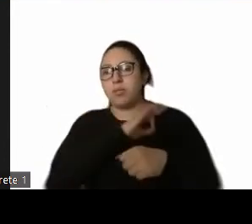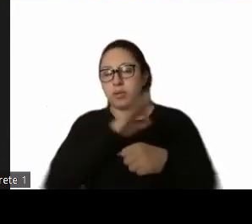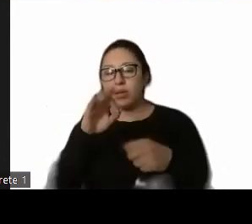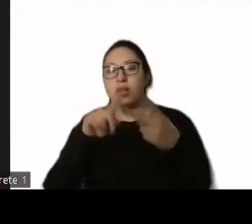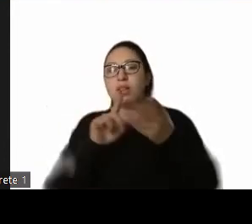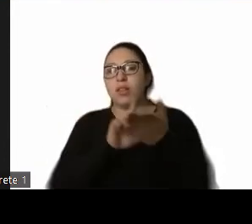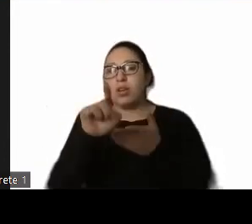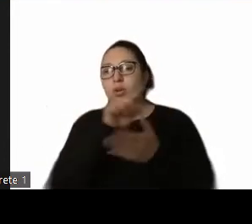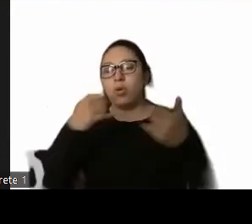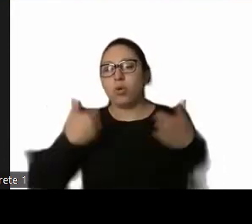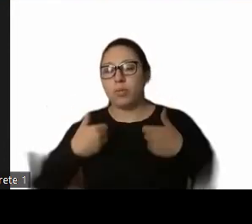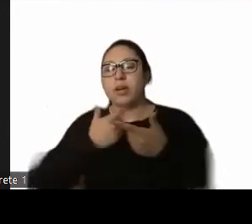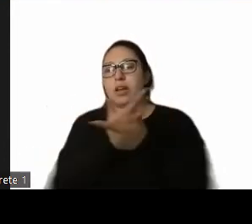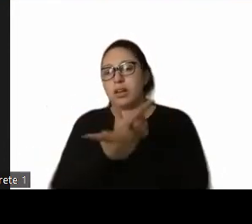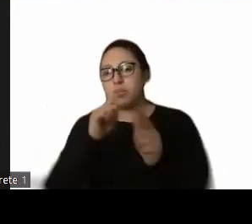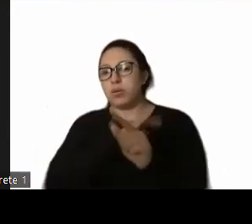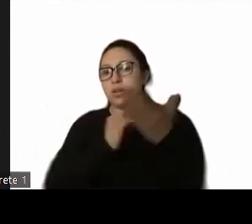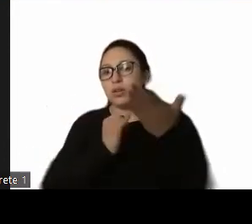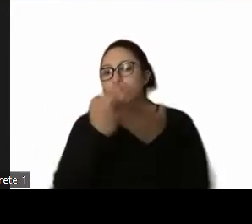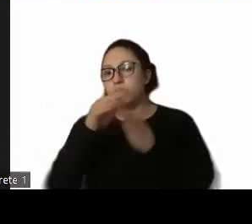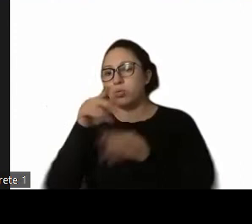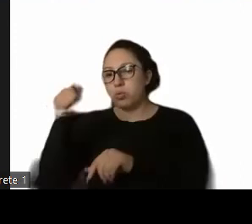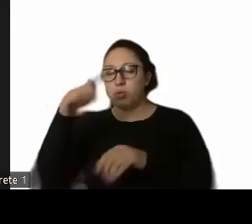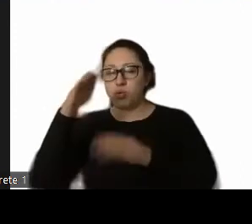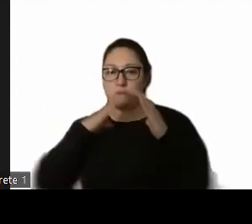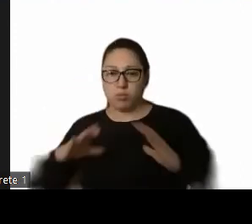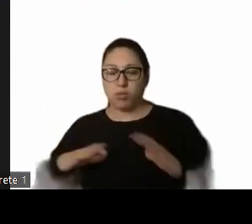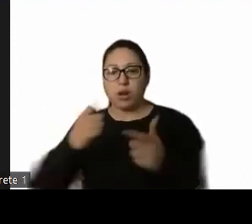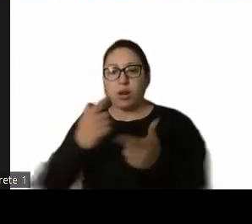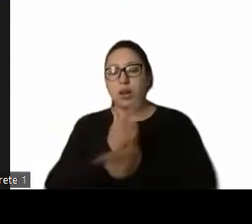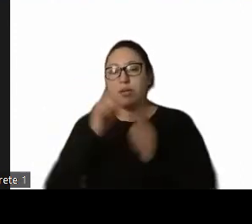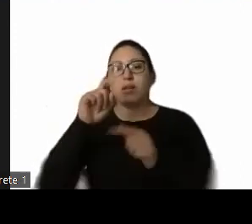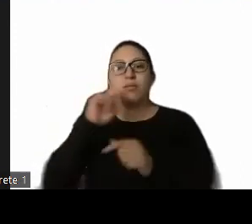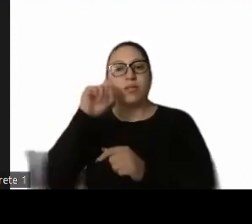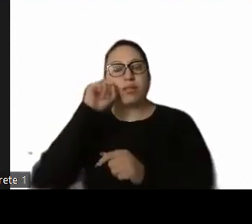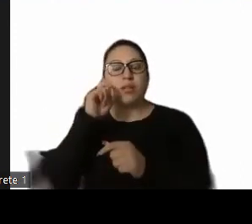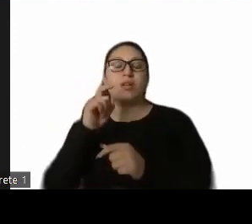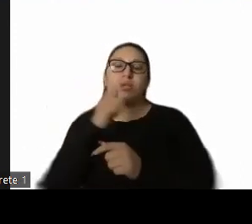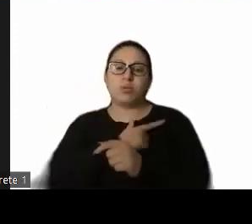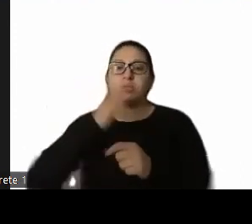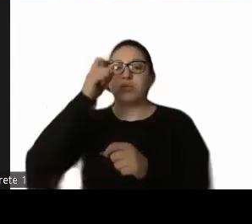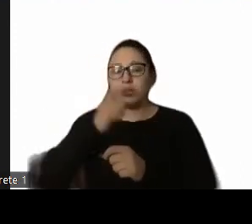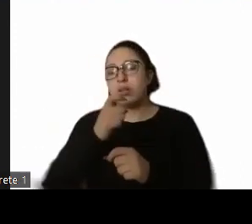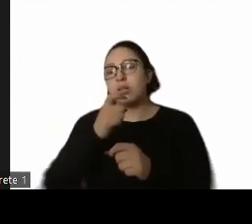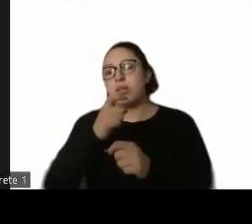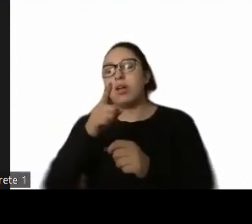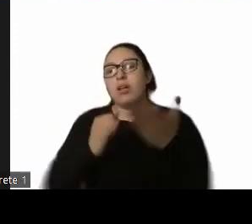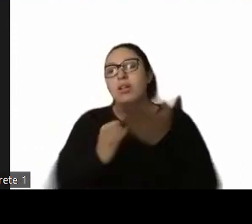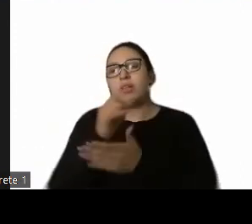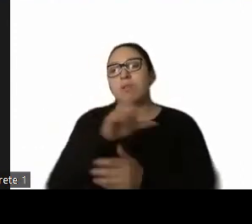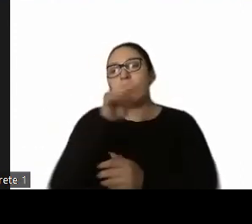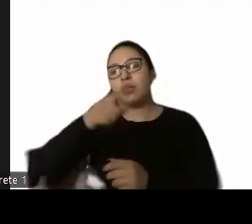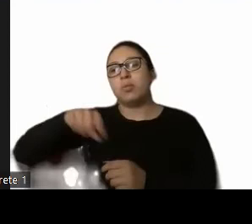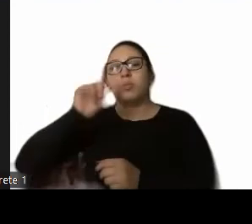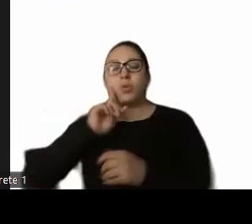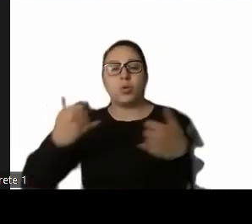decidir libremente sobre su cuerpo, su sexualidad, su libertad reproductiva, sin importar las razones que las lleven a tomar esta decisión. La decisión de las mujeres jóvenes de